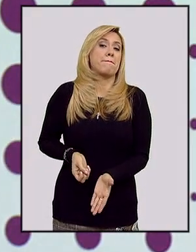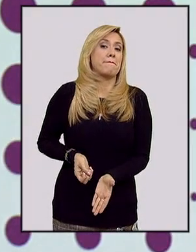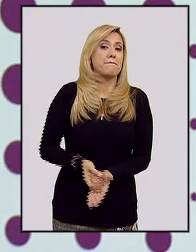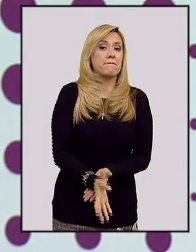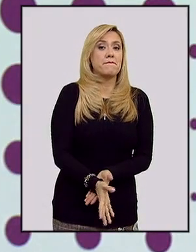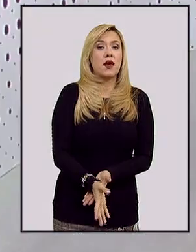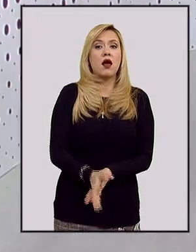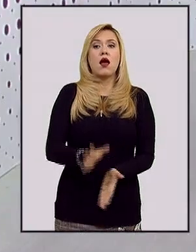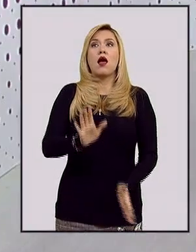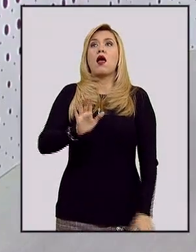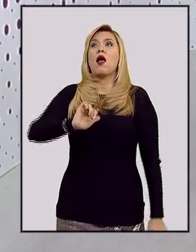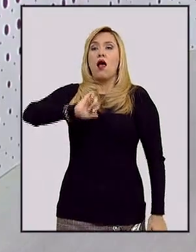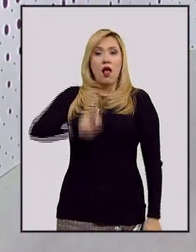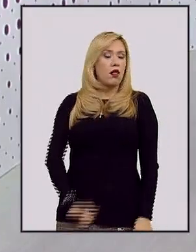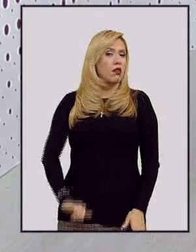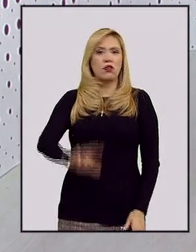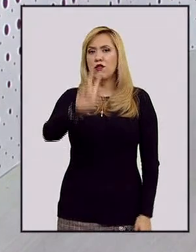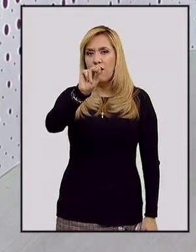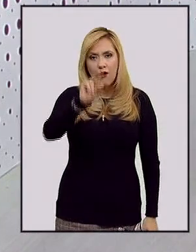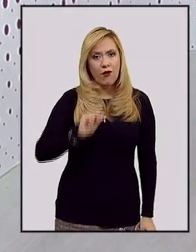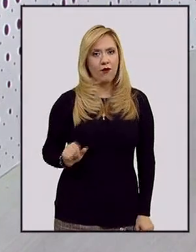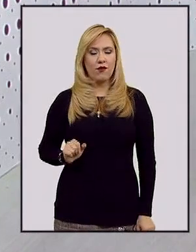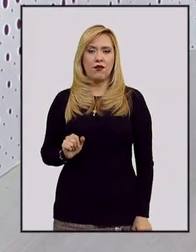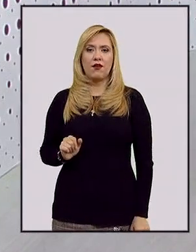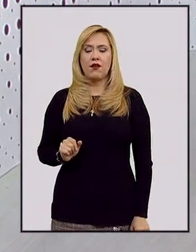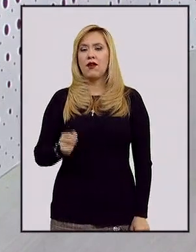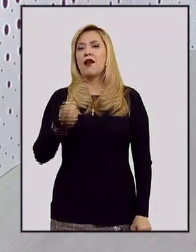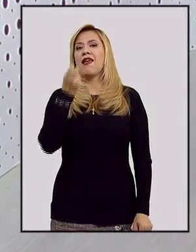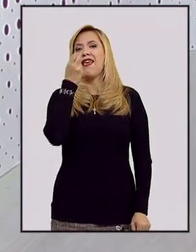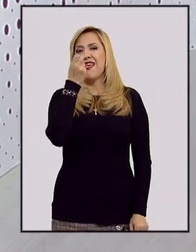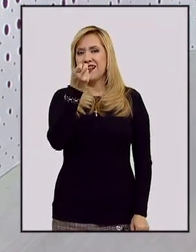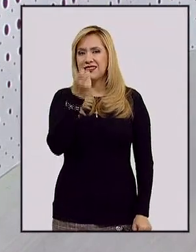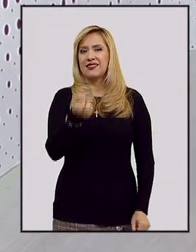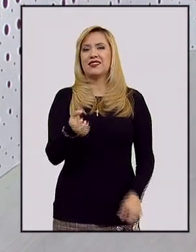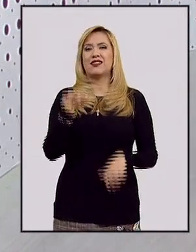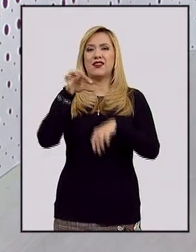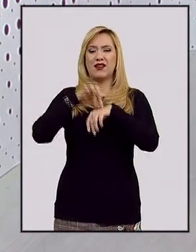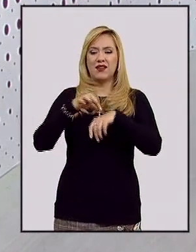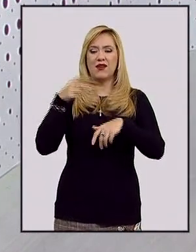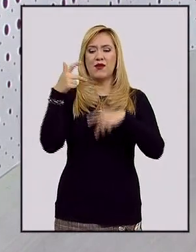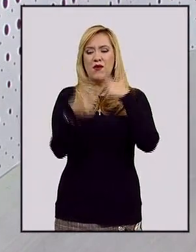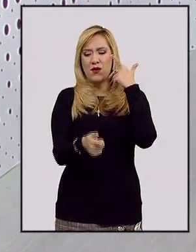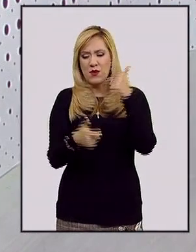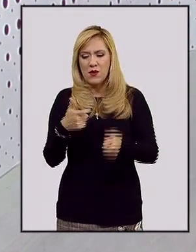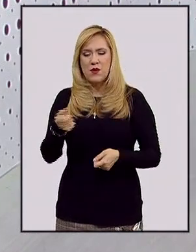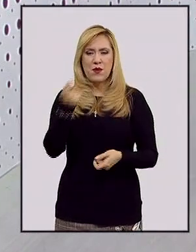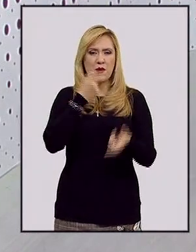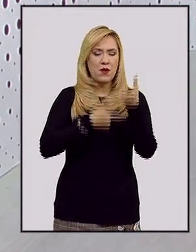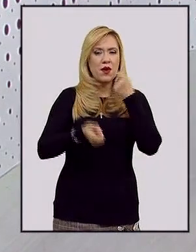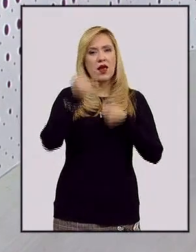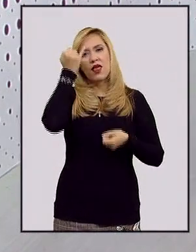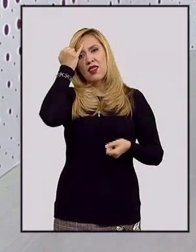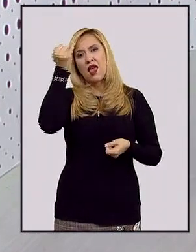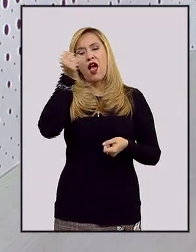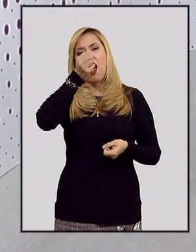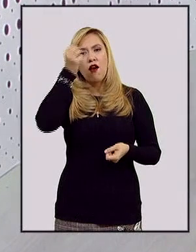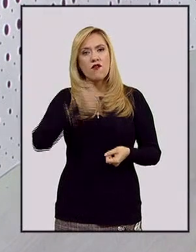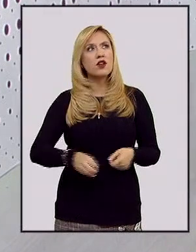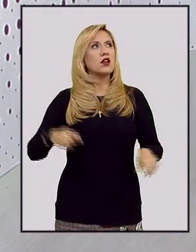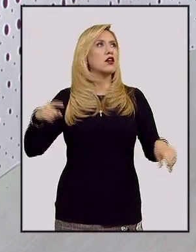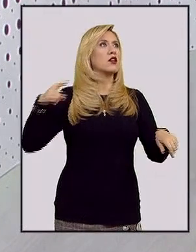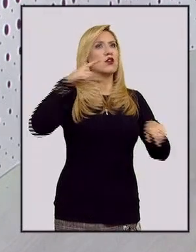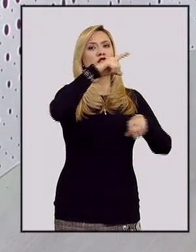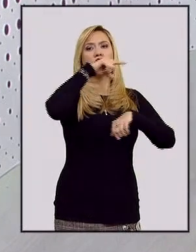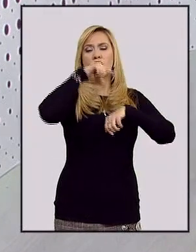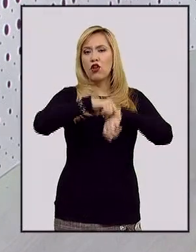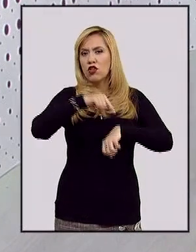no es una operación. Claro, sí, por eso hablábamos un poco de la medicalización, ¿no? esta idea de que tienen que ser médicos, que tienen que